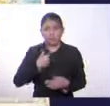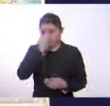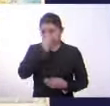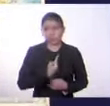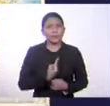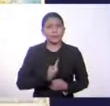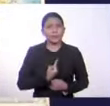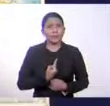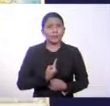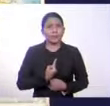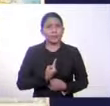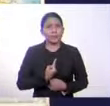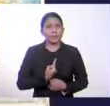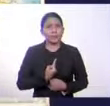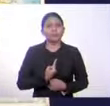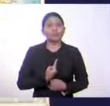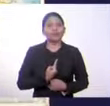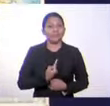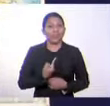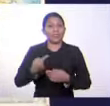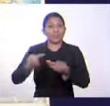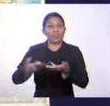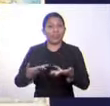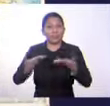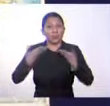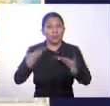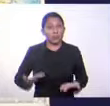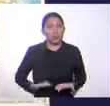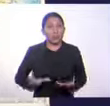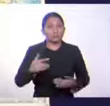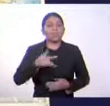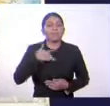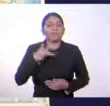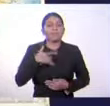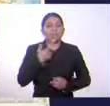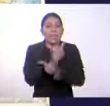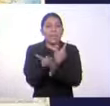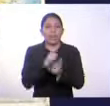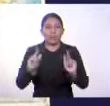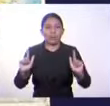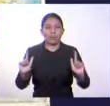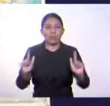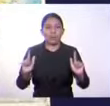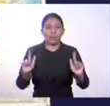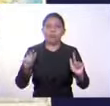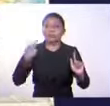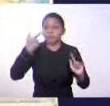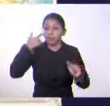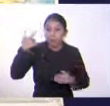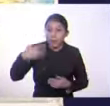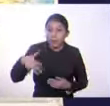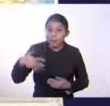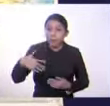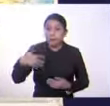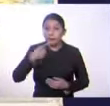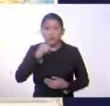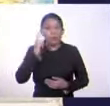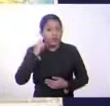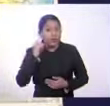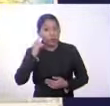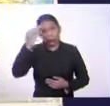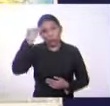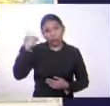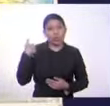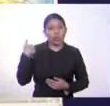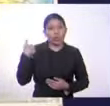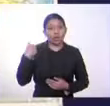finalmente, el efecto de los derechos humanos es el liberador. Por eso es lo peligroso cuando ustedes escuchan de que la mujer